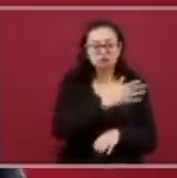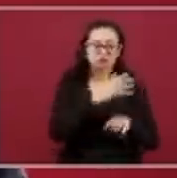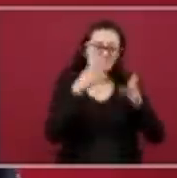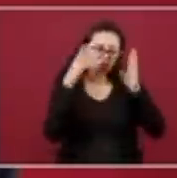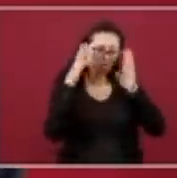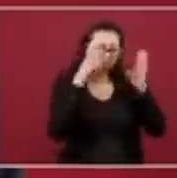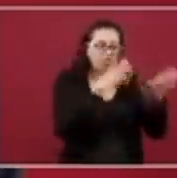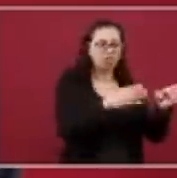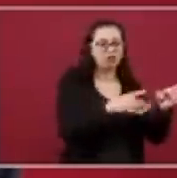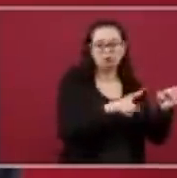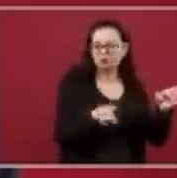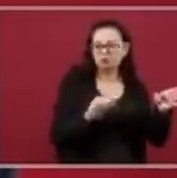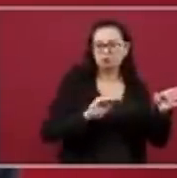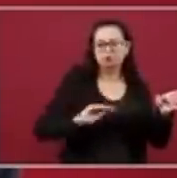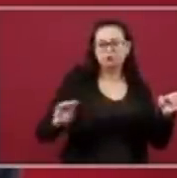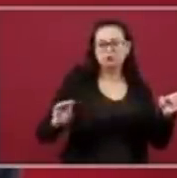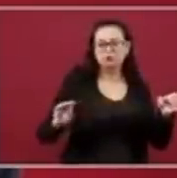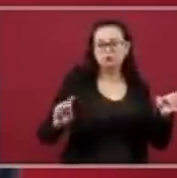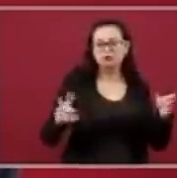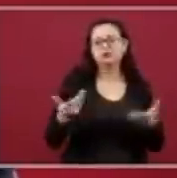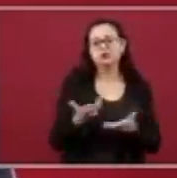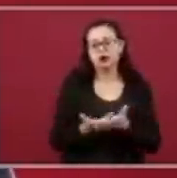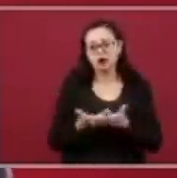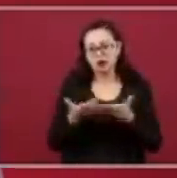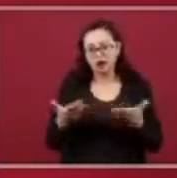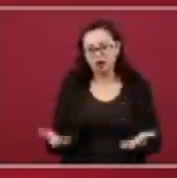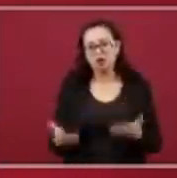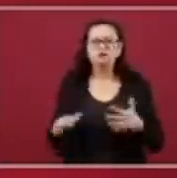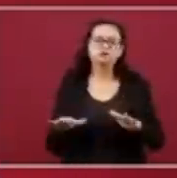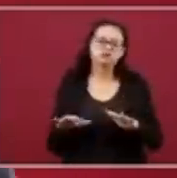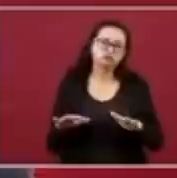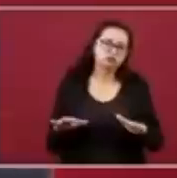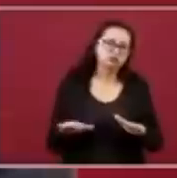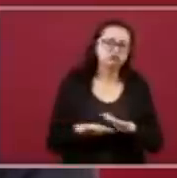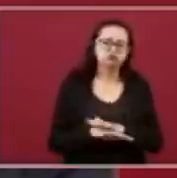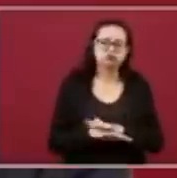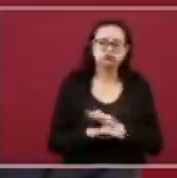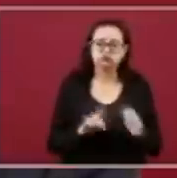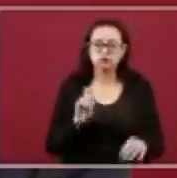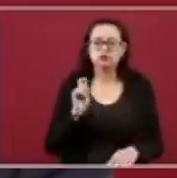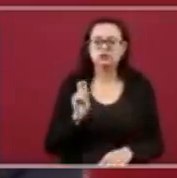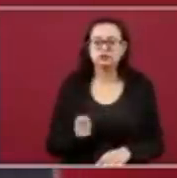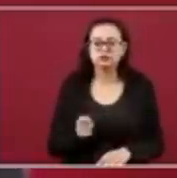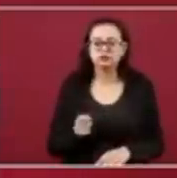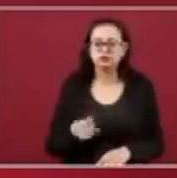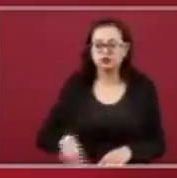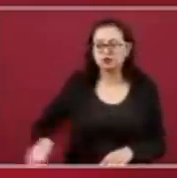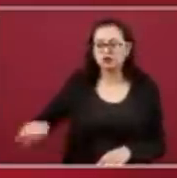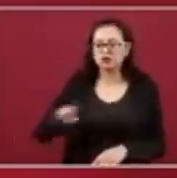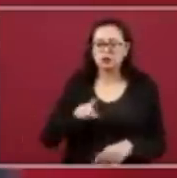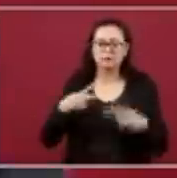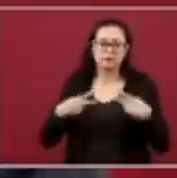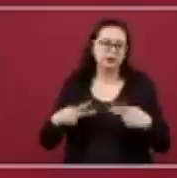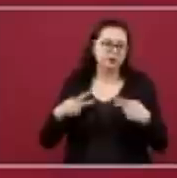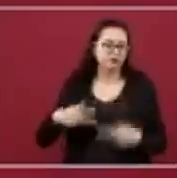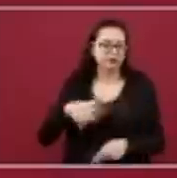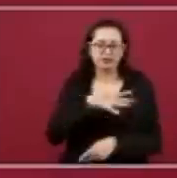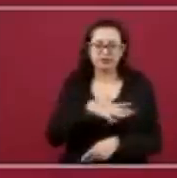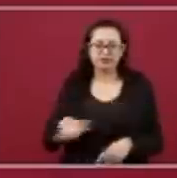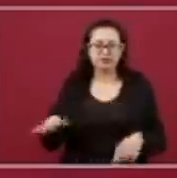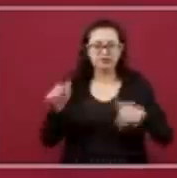El cambio que se está dando ahora es la protección a los ciudadanos